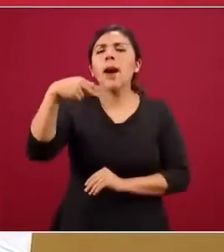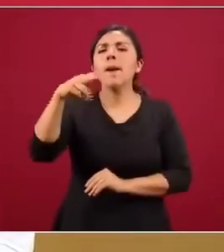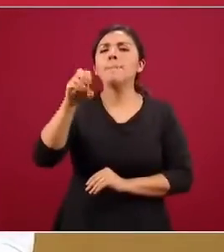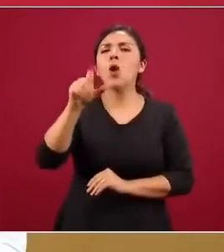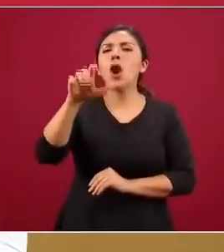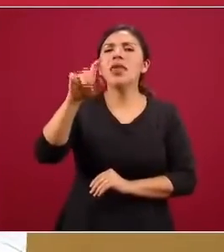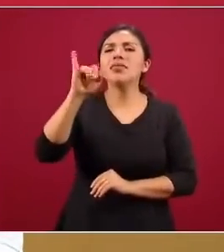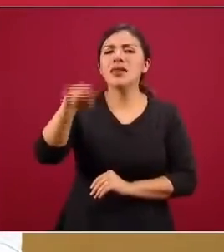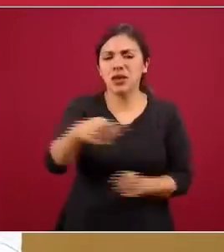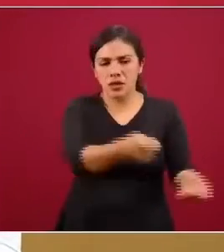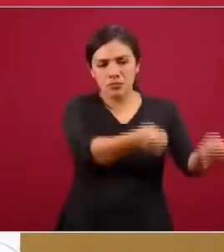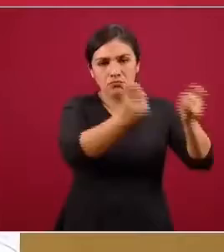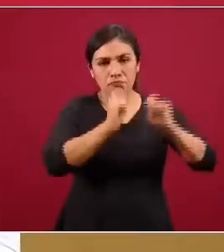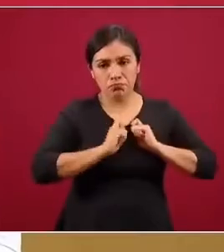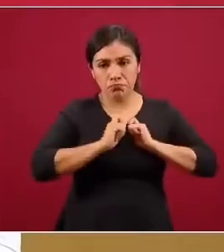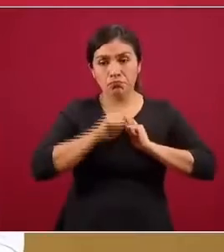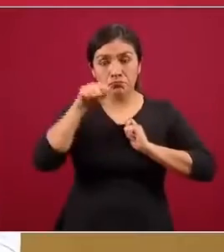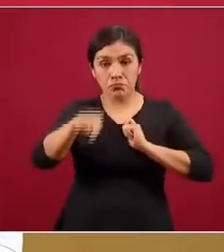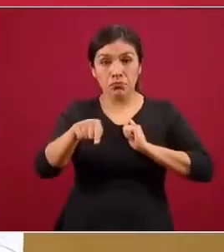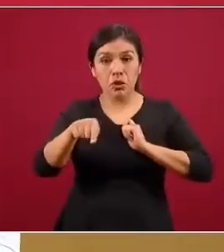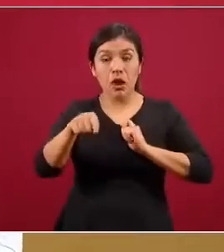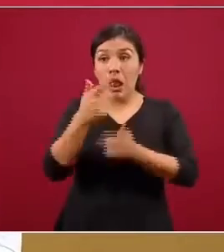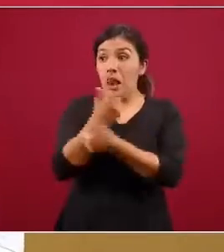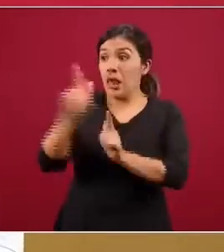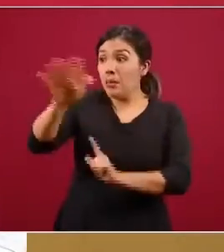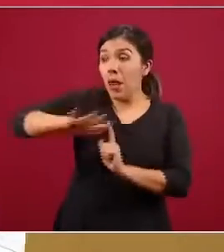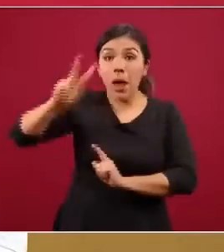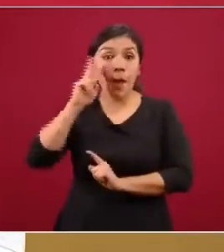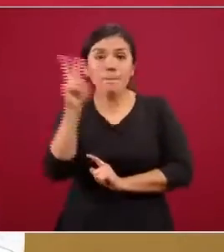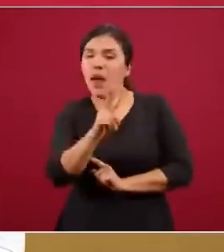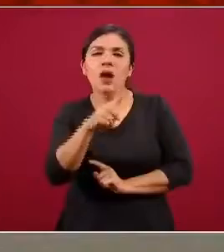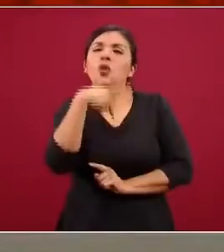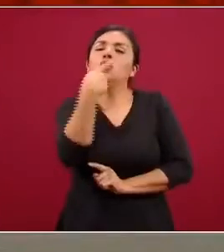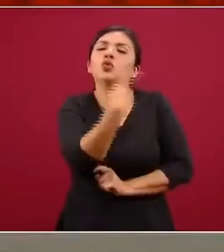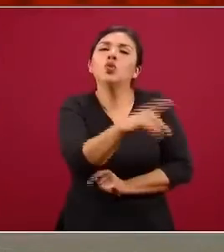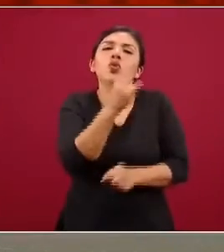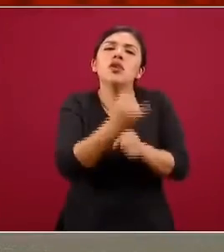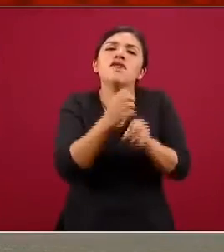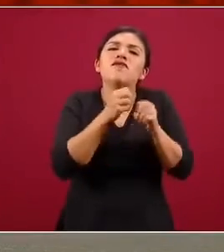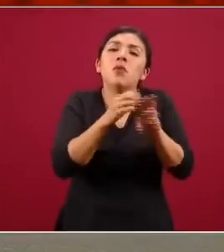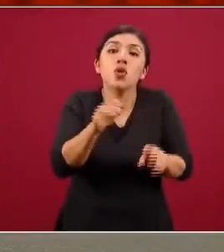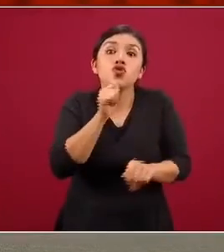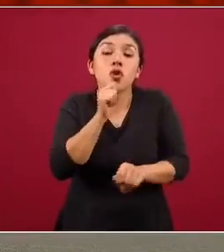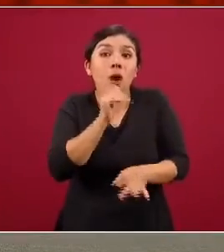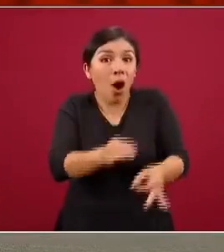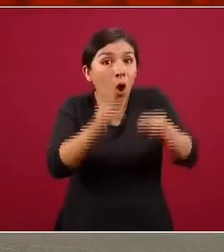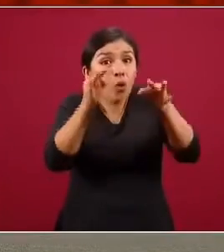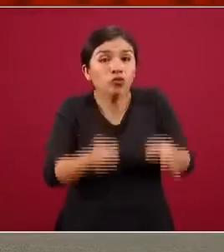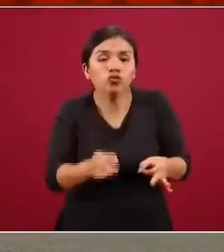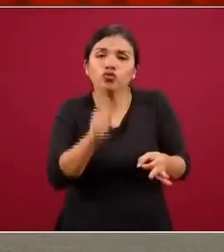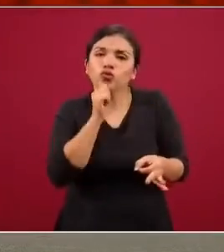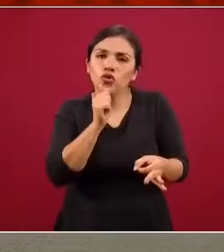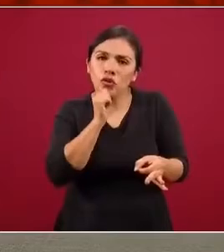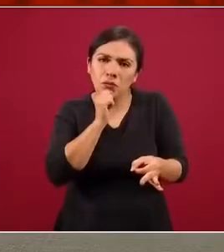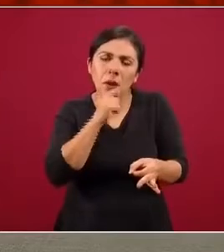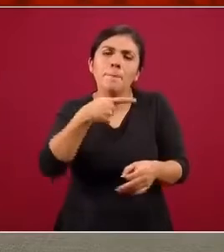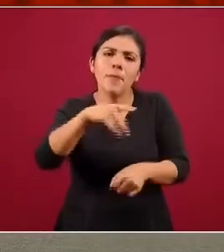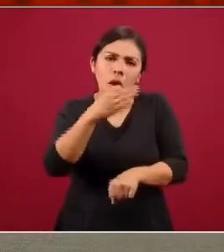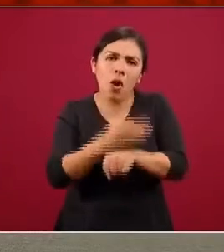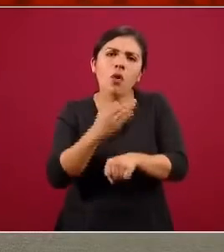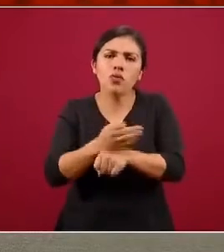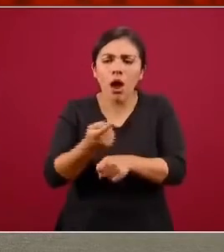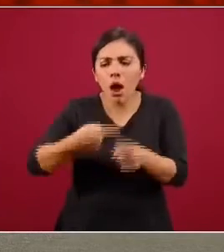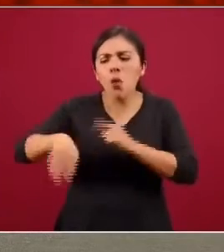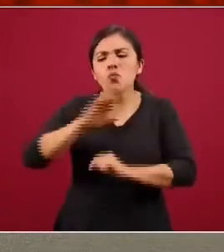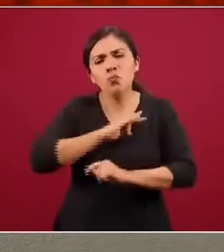RENAPO, de origen no es de carácter público porque precisamente es información preliminar, pero bueno, está ahora en alcance